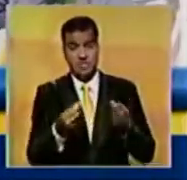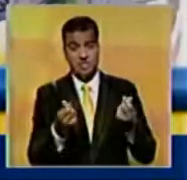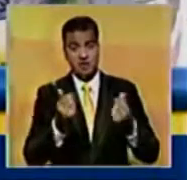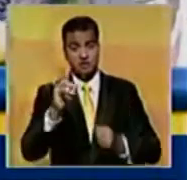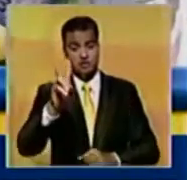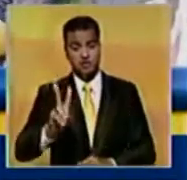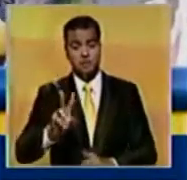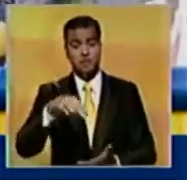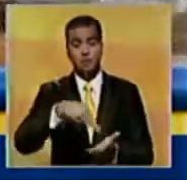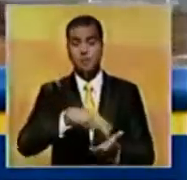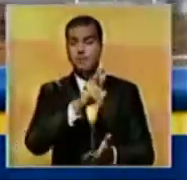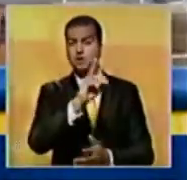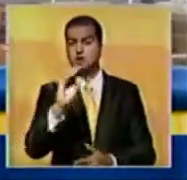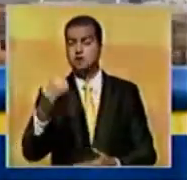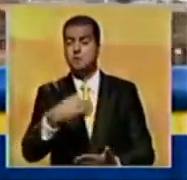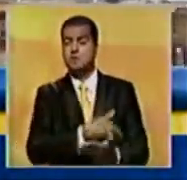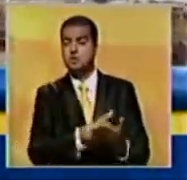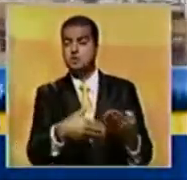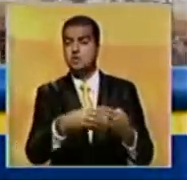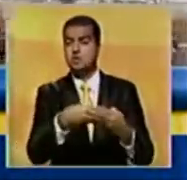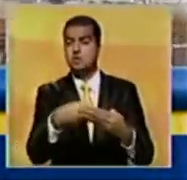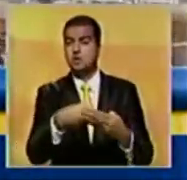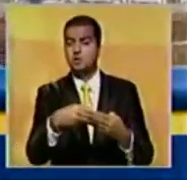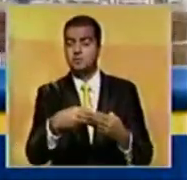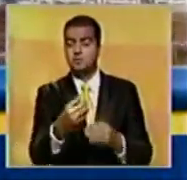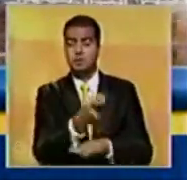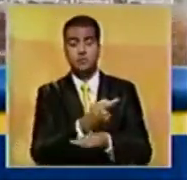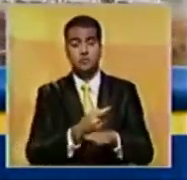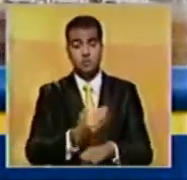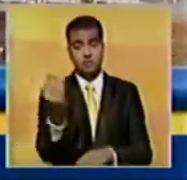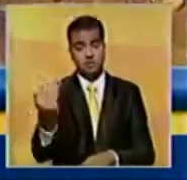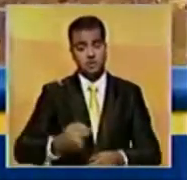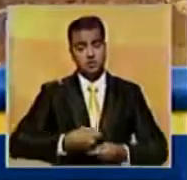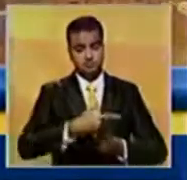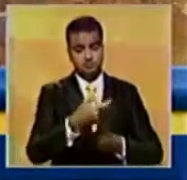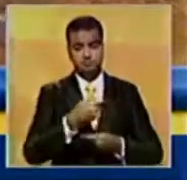2.200 millones de dólares que el gobierno ha venido desembolsando por etapas.